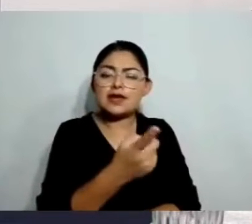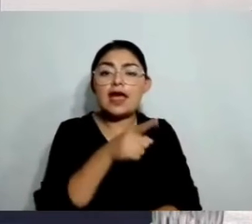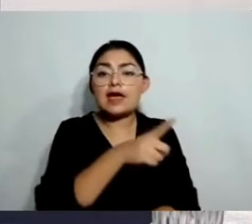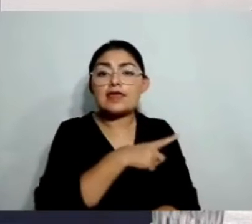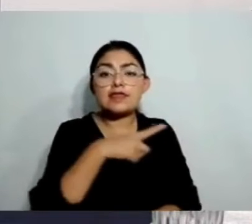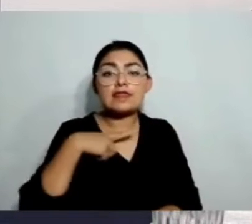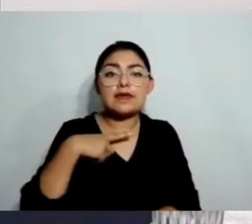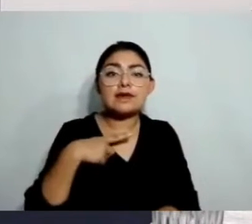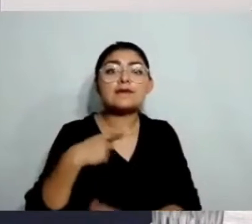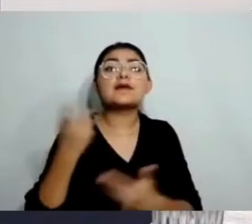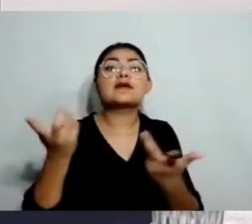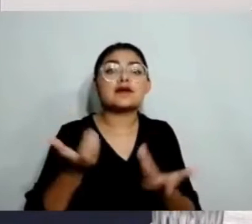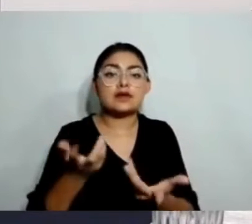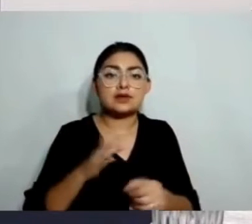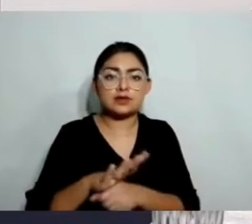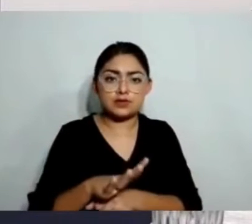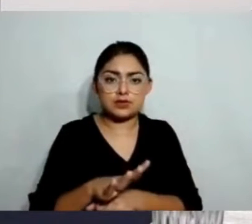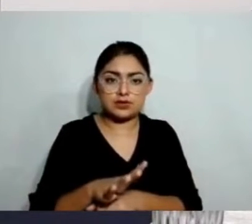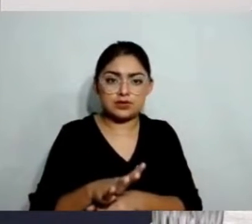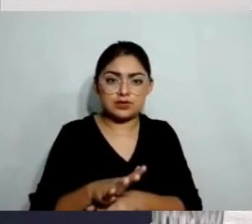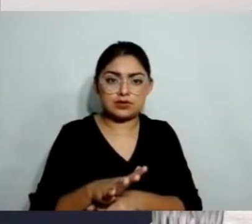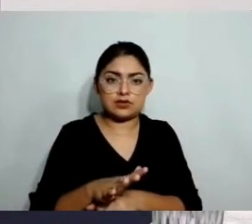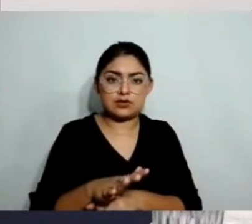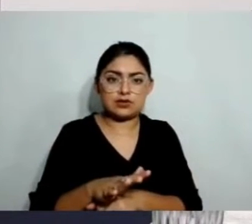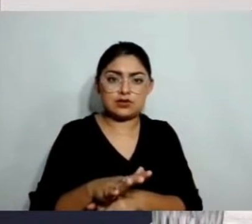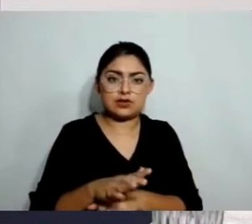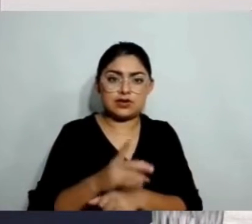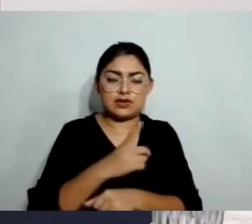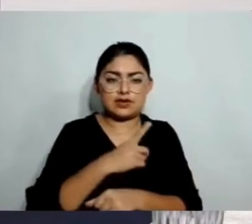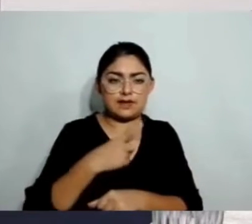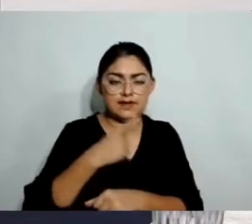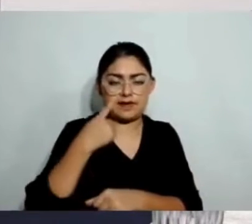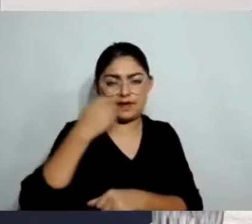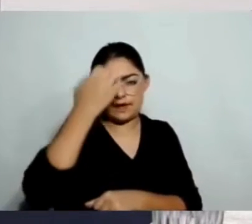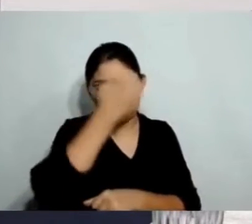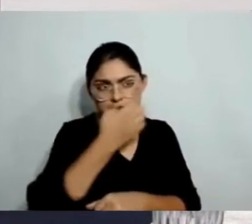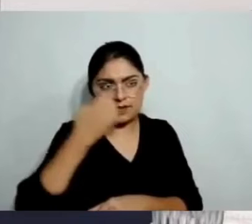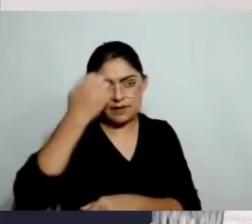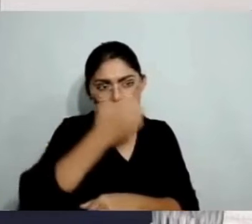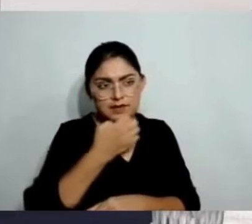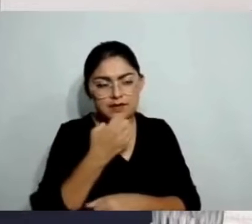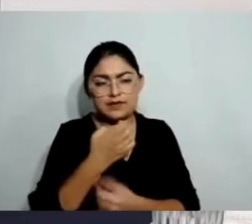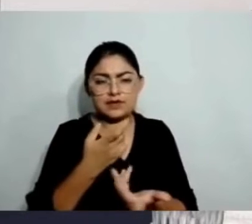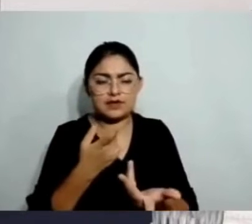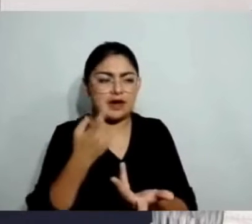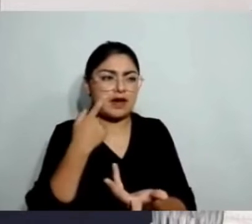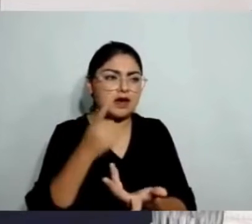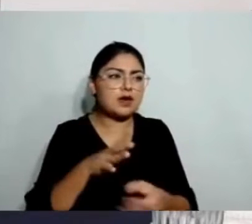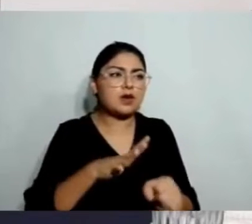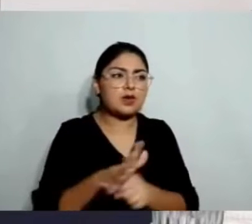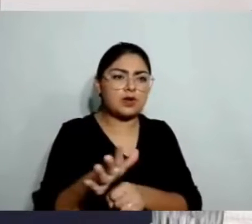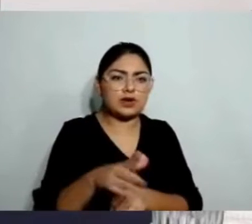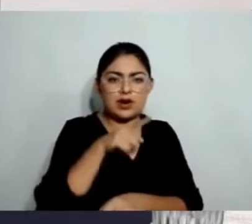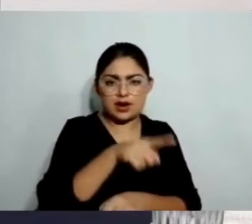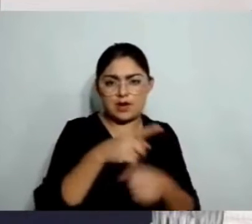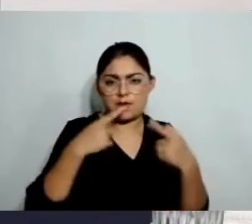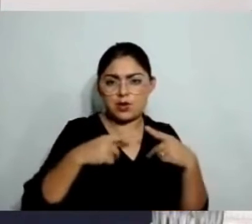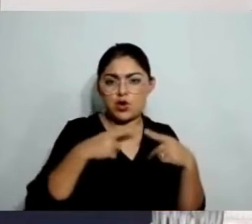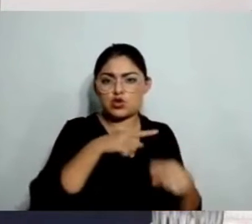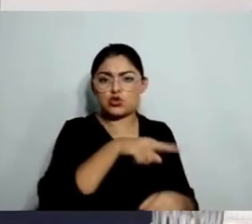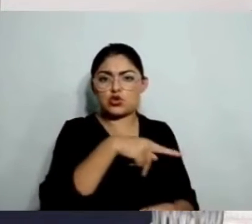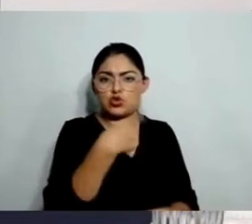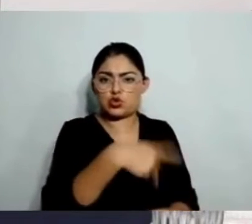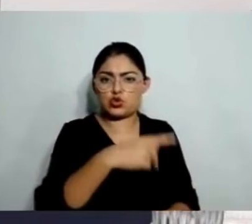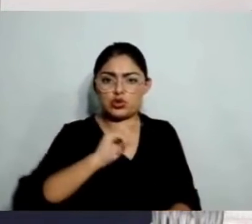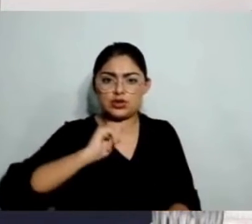tal es verificar tomar en cuenta Cuál es la identidad de la persona y a